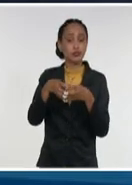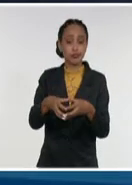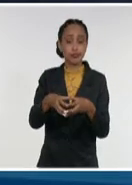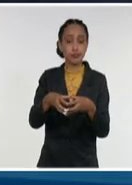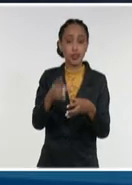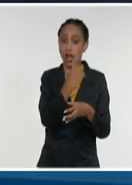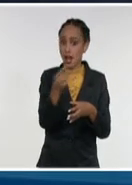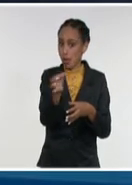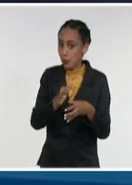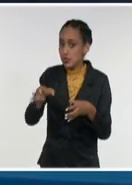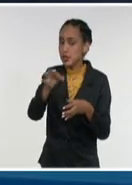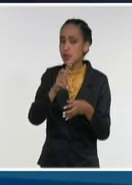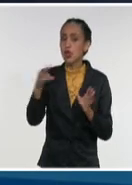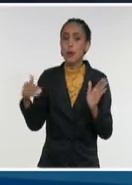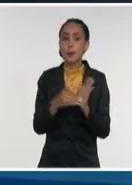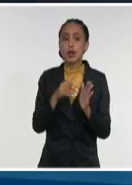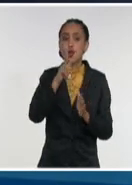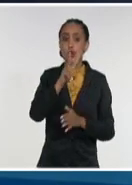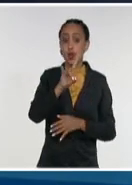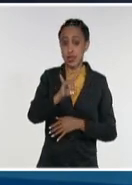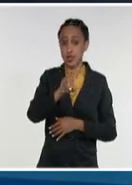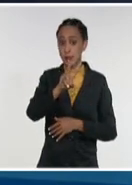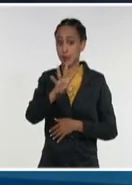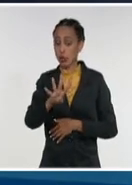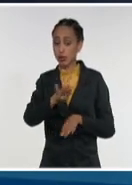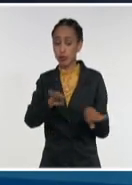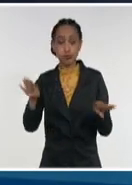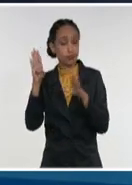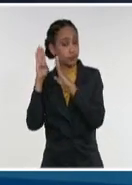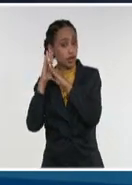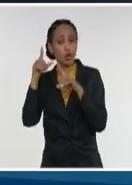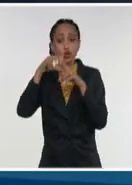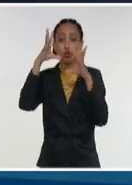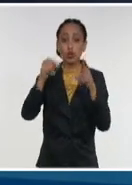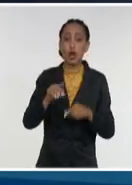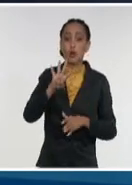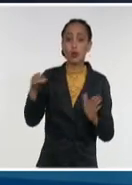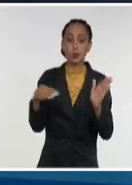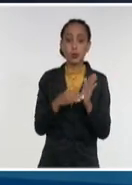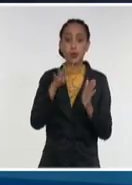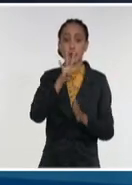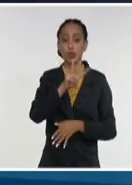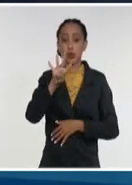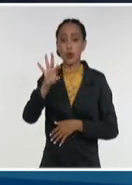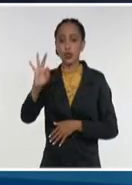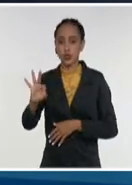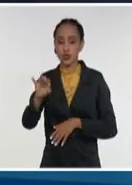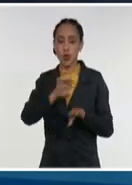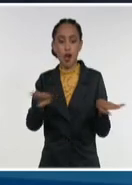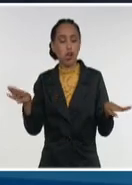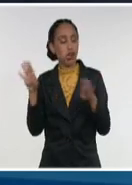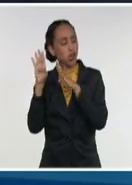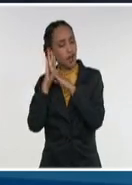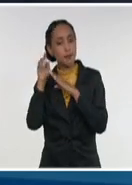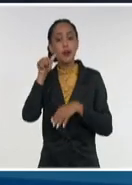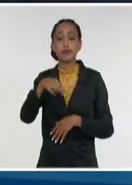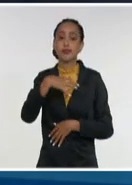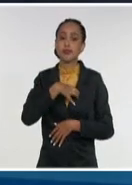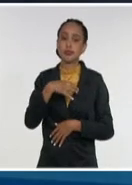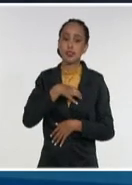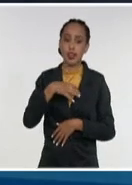para una dotación de 2.924 camas, lo que hace un total de 4.448 camas hoy con la que cuenta la